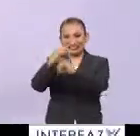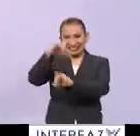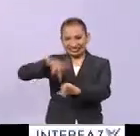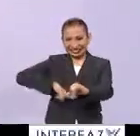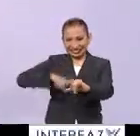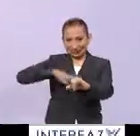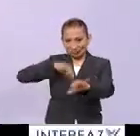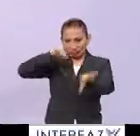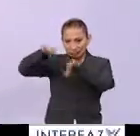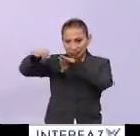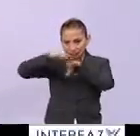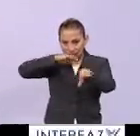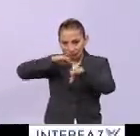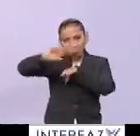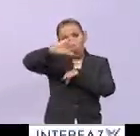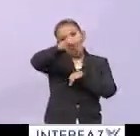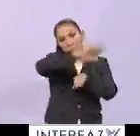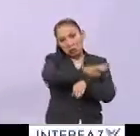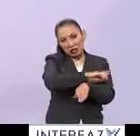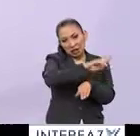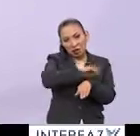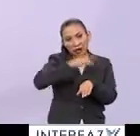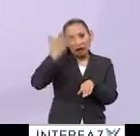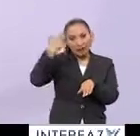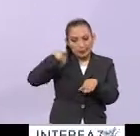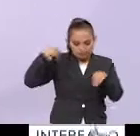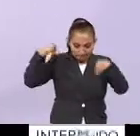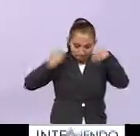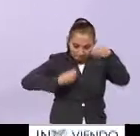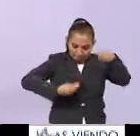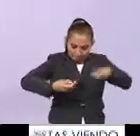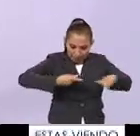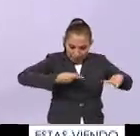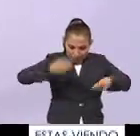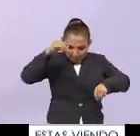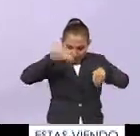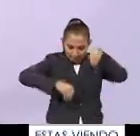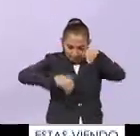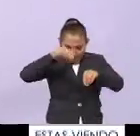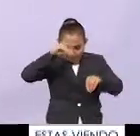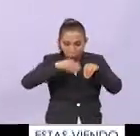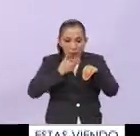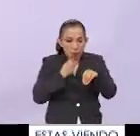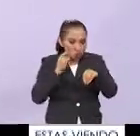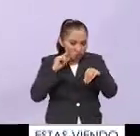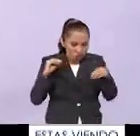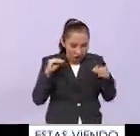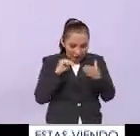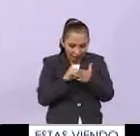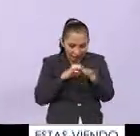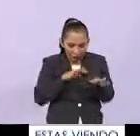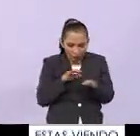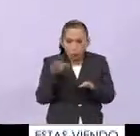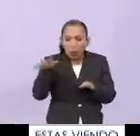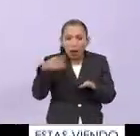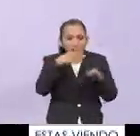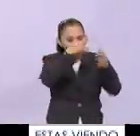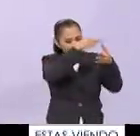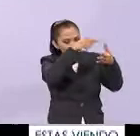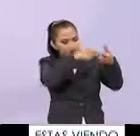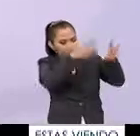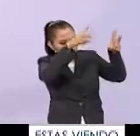instituciones gubernamentales o de otro tipo y desarrollar estos programas con perspectiva de género, ¿qué tipo de módulos, qué tipo